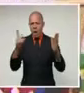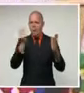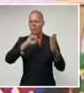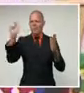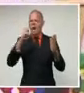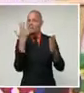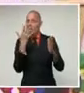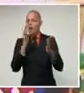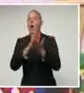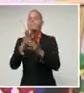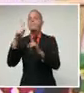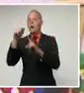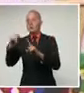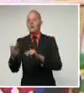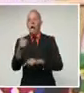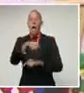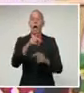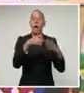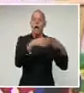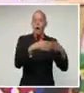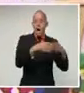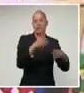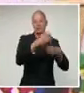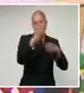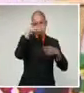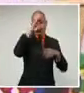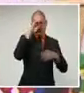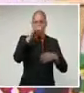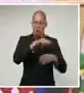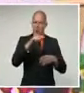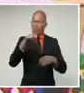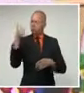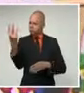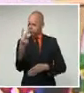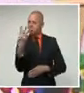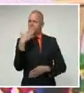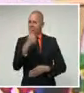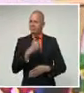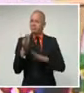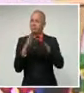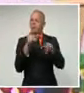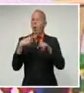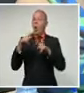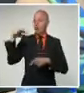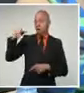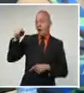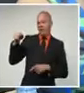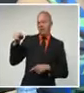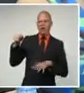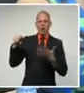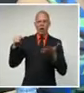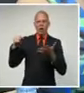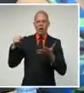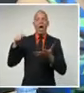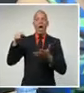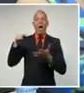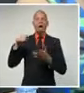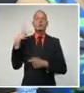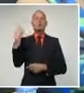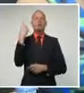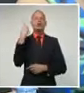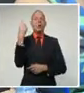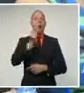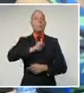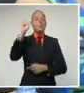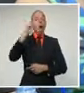Granma y Santiago de Cuba, resultaron destacadas, mientras que Pinar del Río se alzó con la condición de vanguardia en